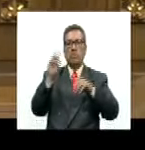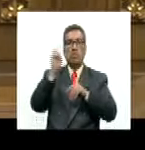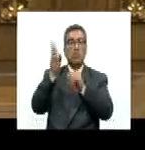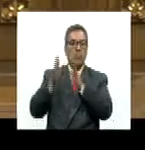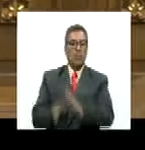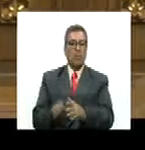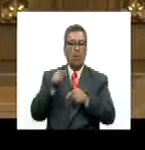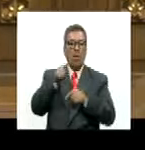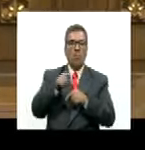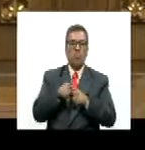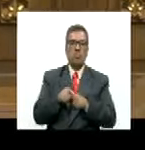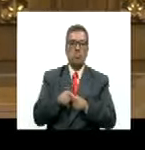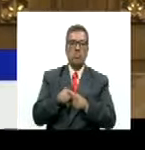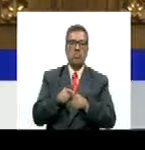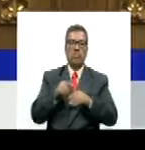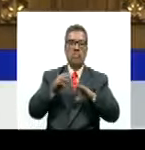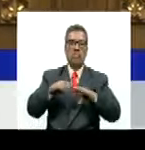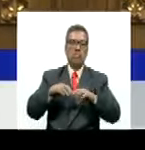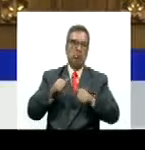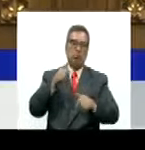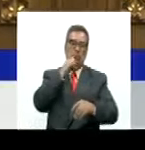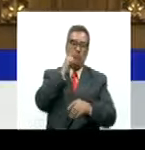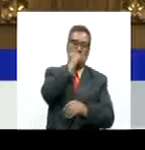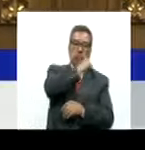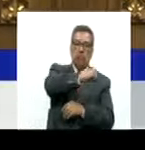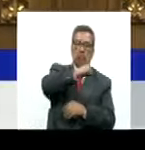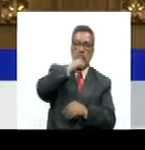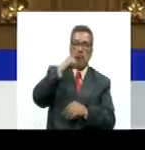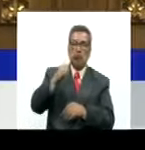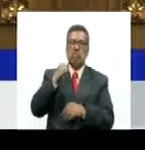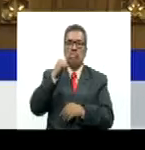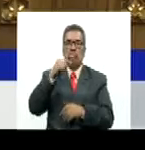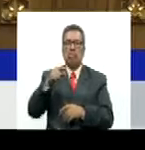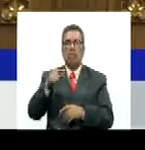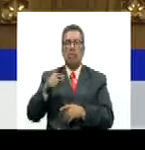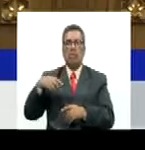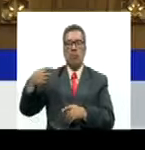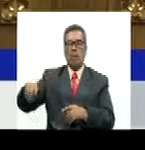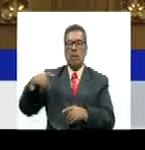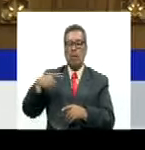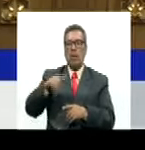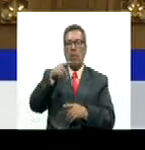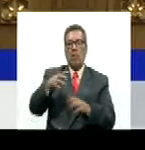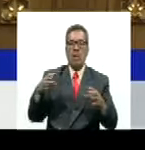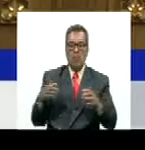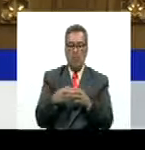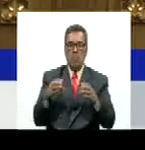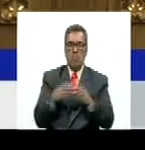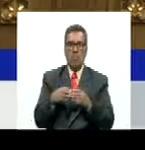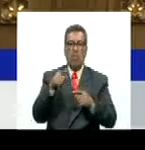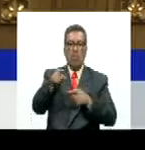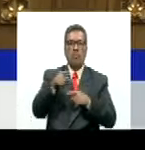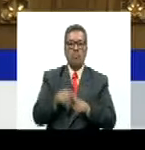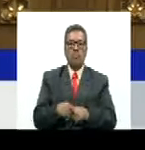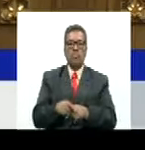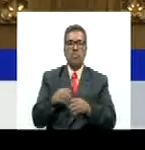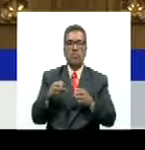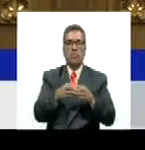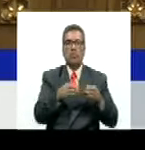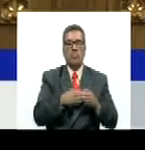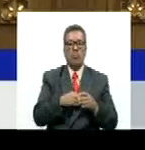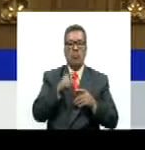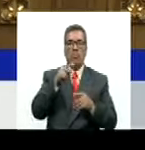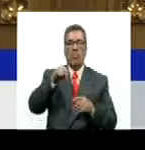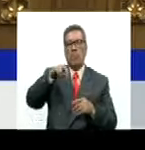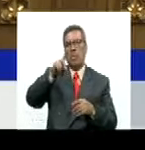venezolanos fueron salvajemente asesinados por el extremismo agrupados en los llamados